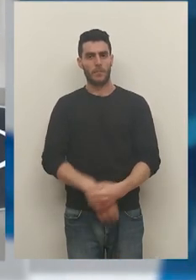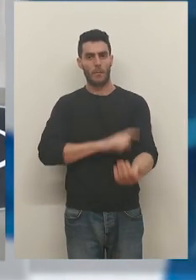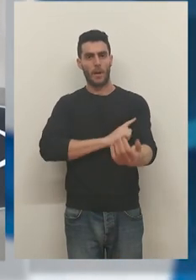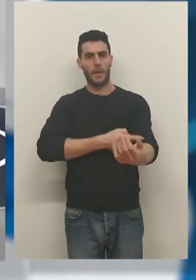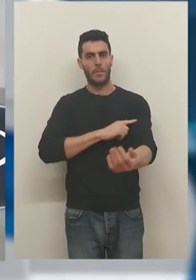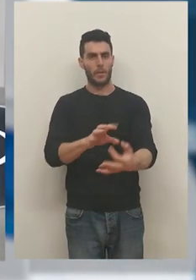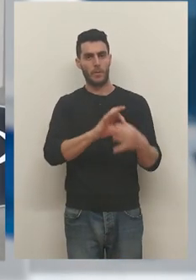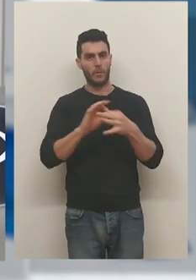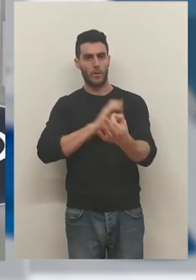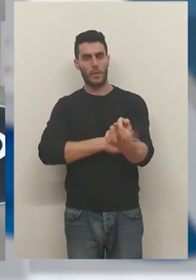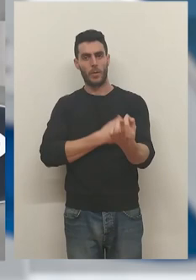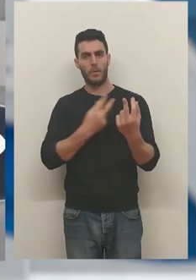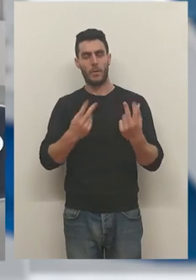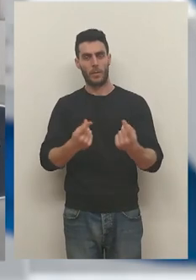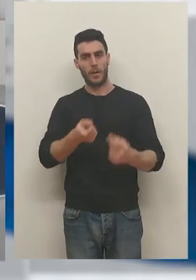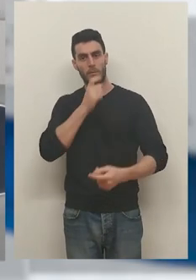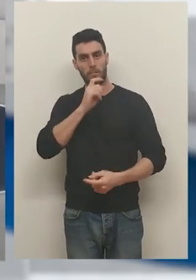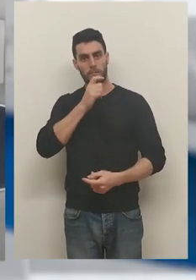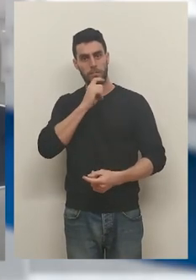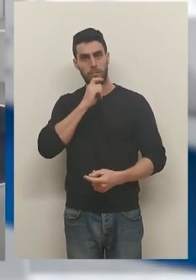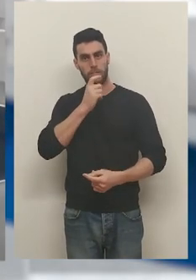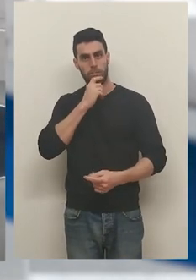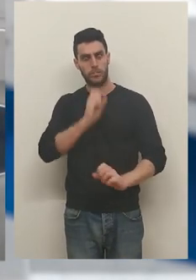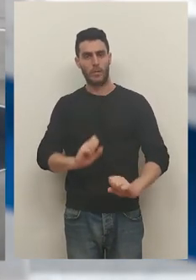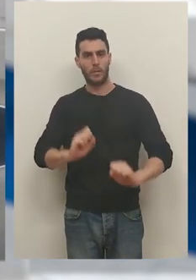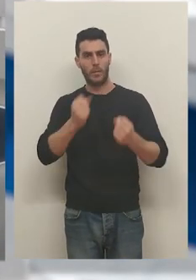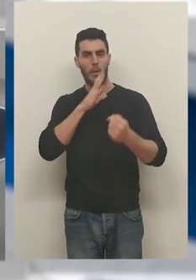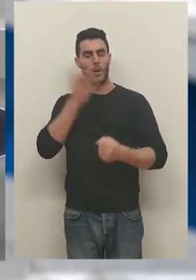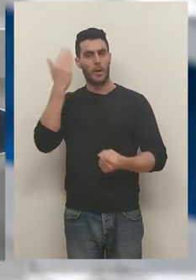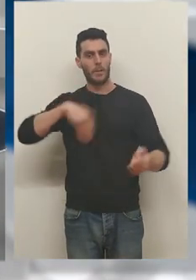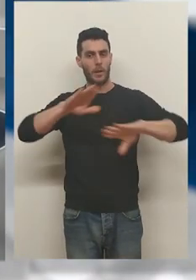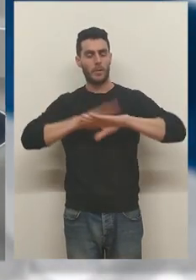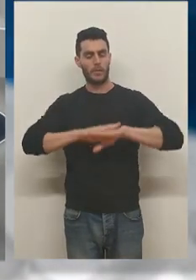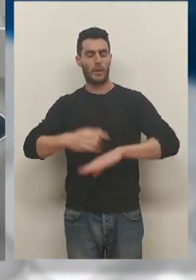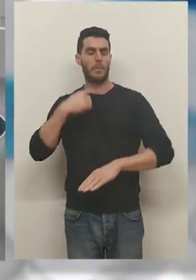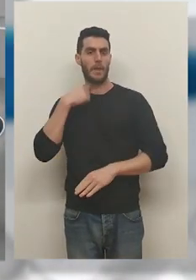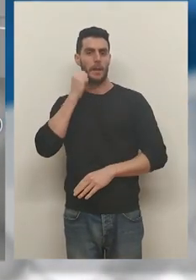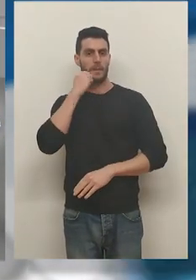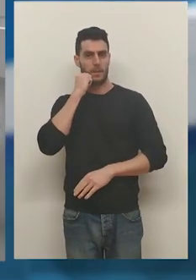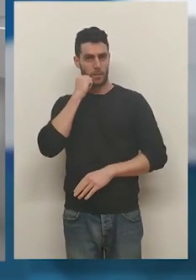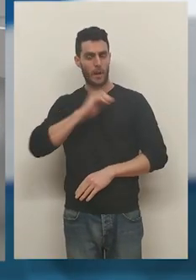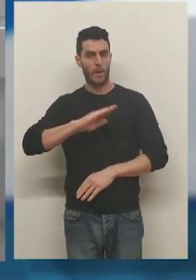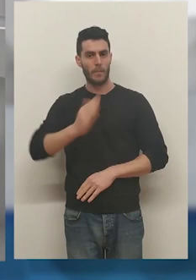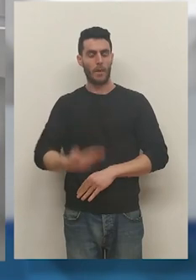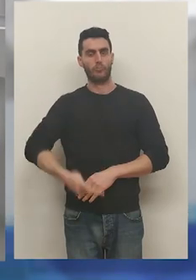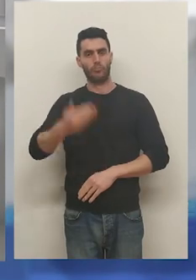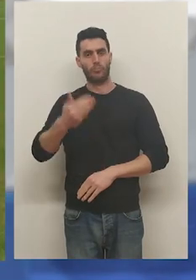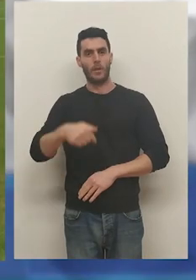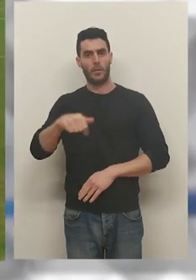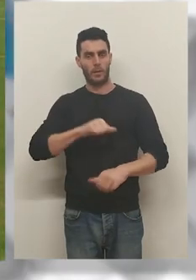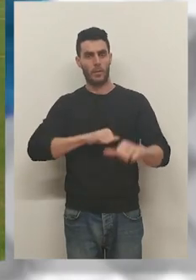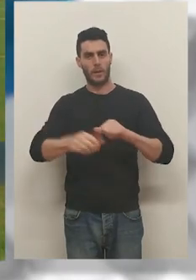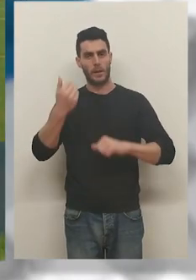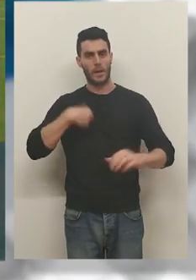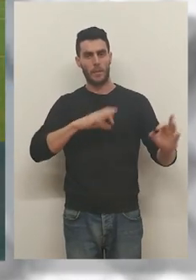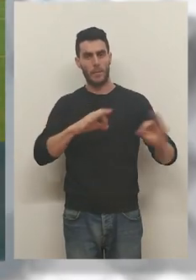y en deportes la unión deportiva logroñés se complica mucho la salvación tras perder anoche en sabadell barapalo para los de Sergio Rodríguez que